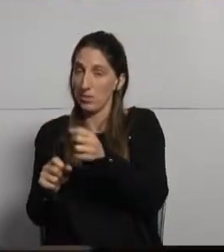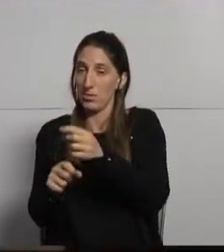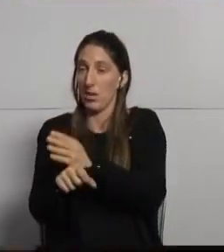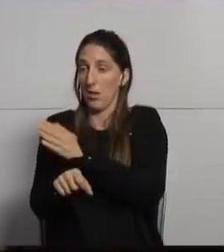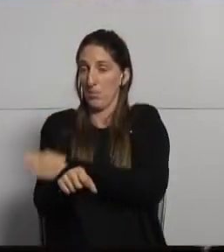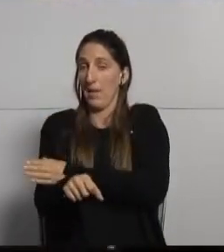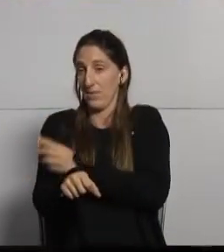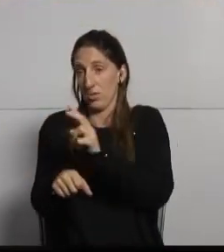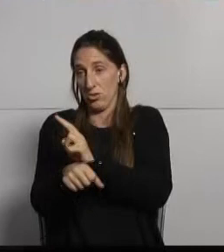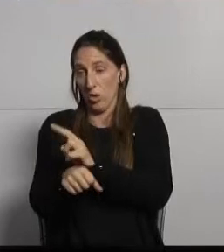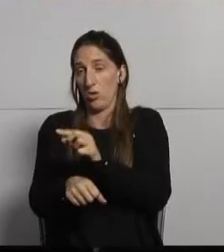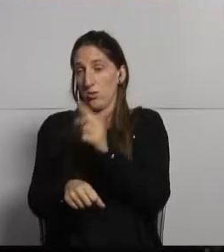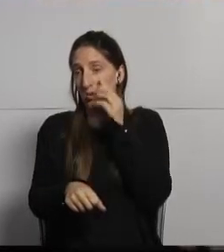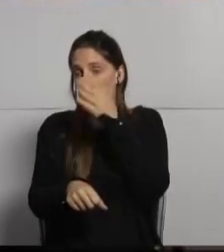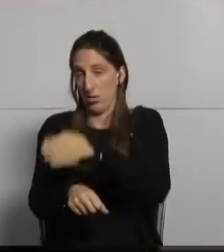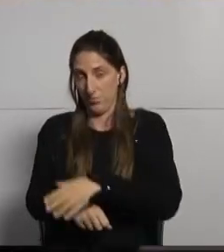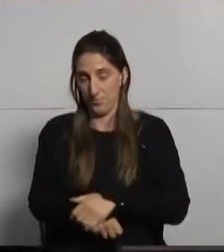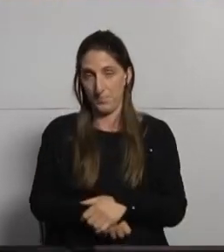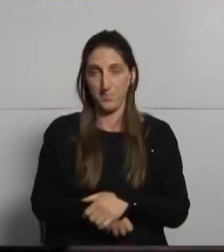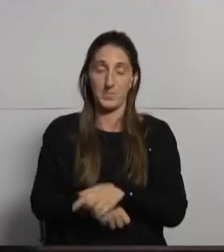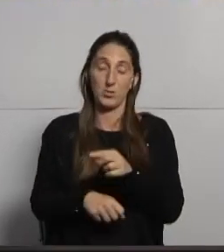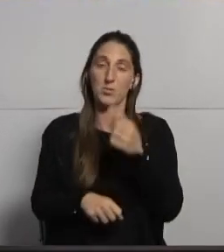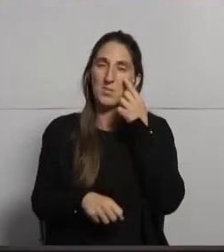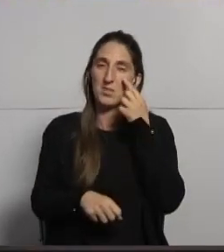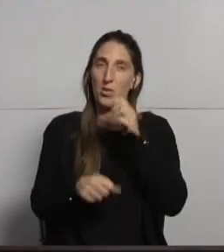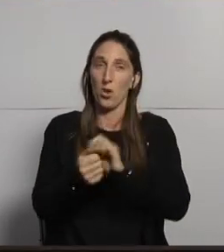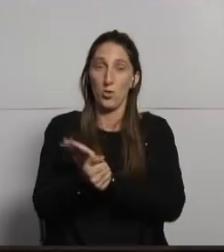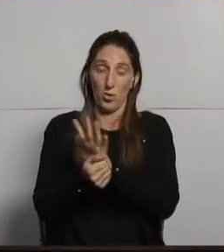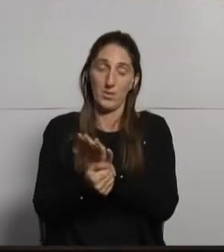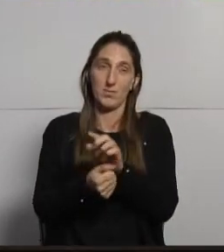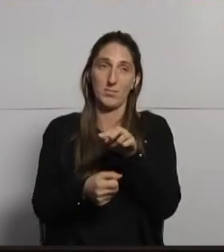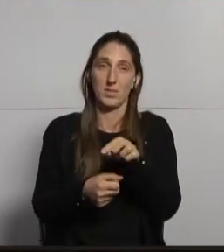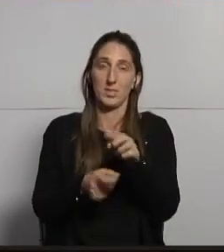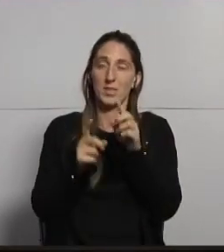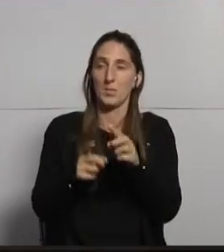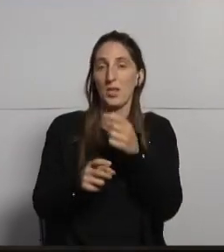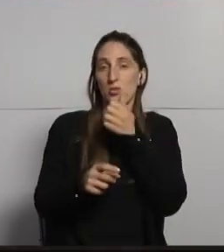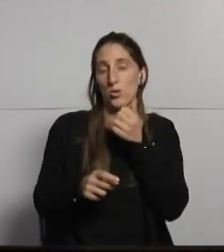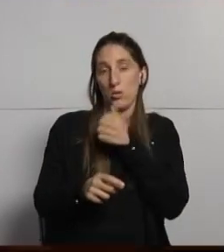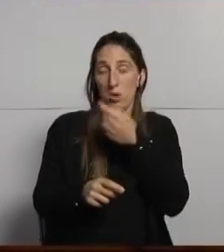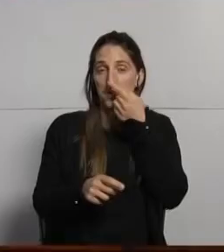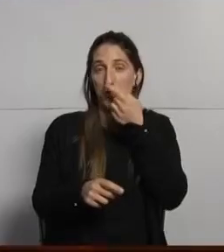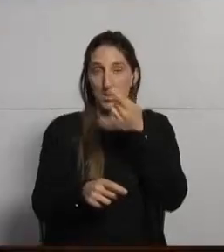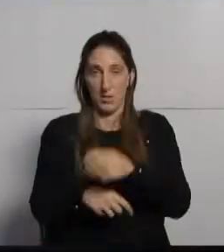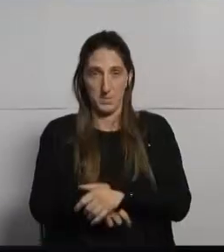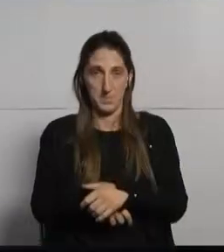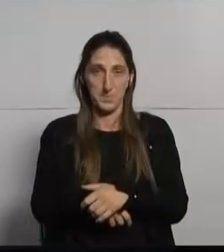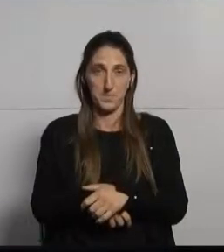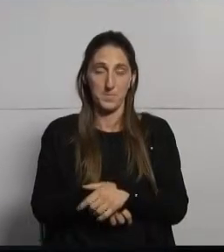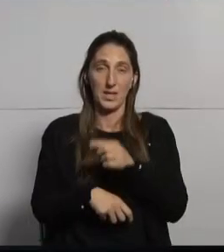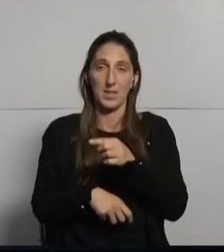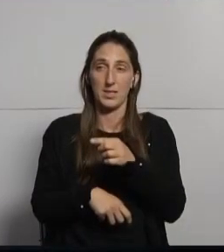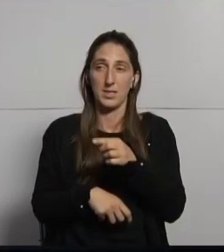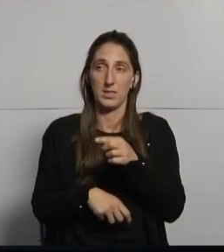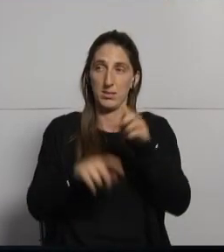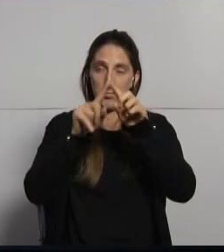preventiva. O sea que la detección de aglomeraciones, pensando en COVID, también es una solución bastante interesante. Ahí cuenta